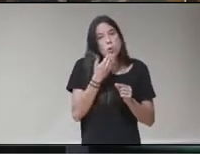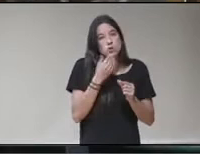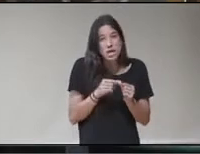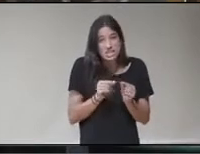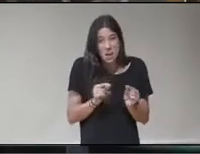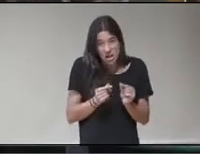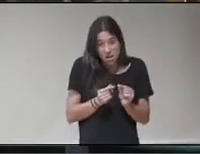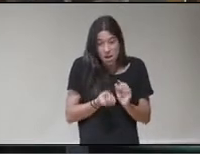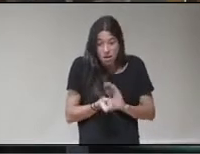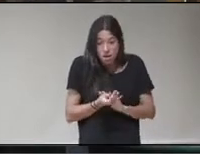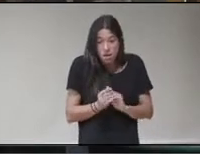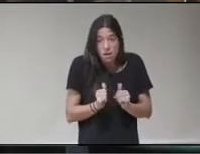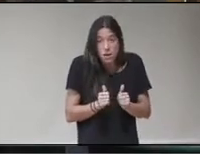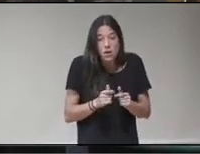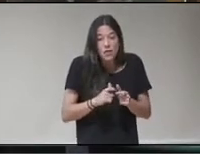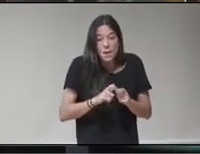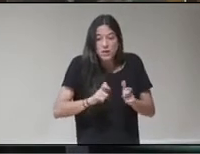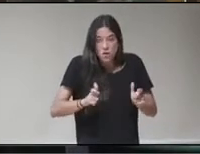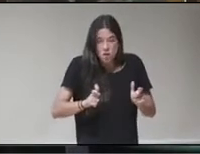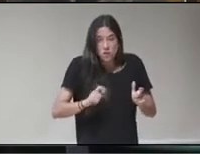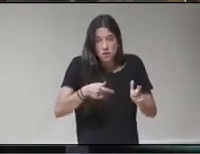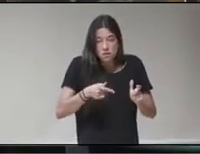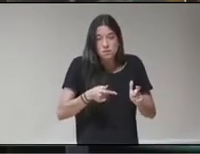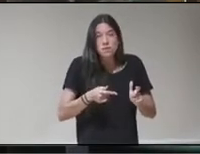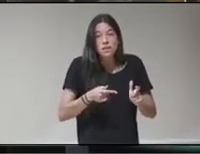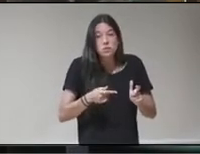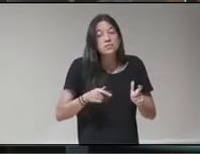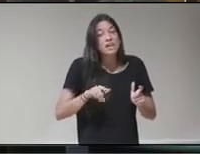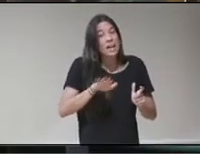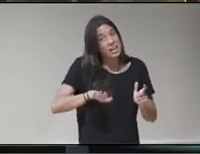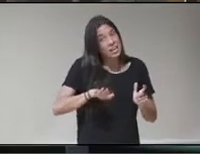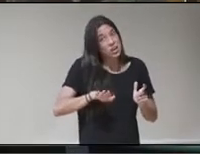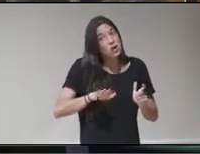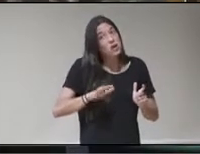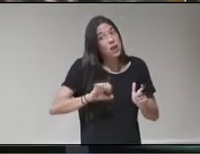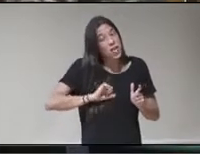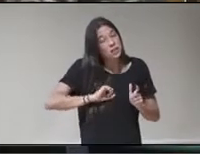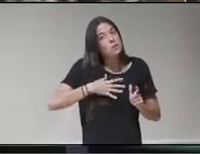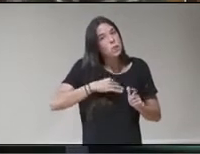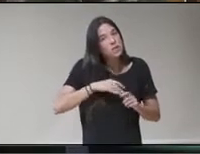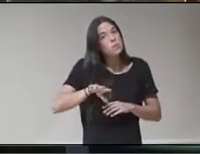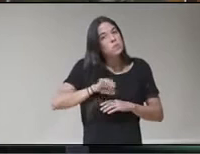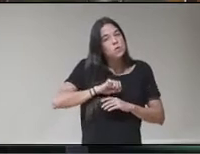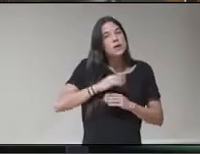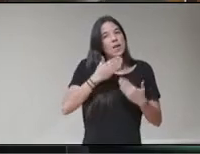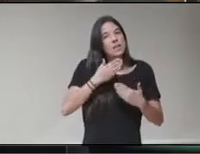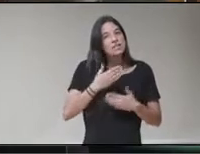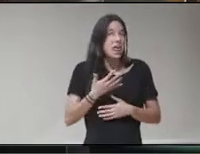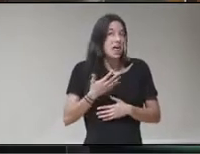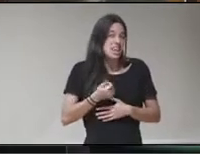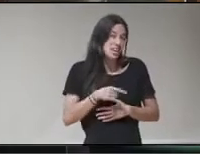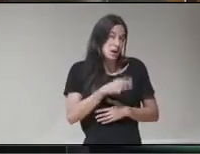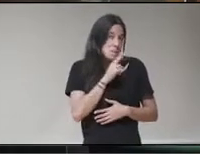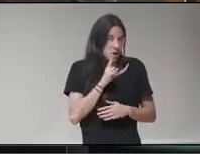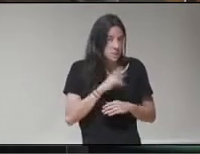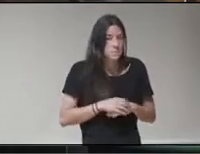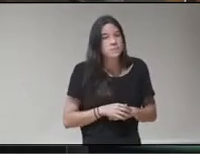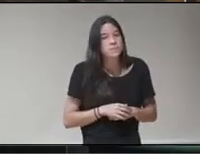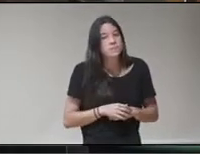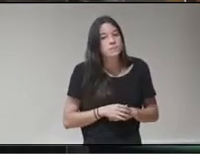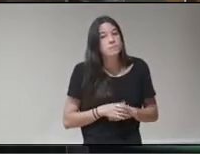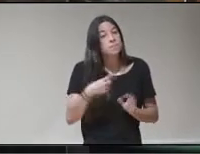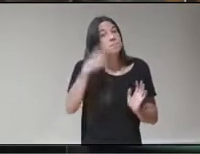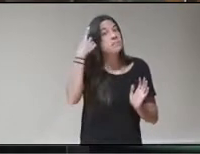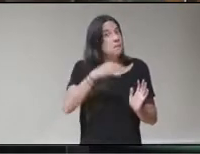de microbiota que va a adquirir el niño lactante a partir de la leche de su madre. Muy bien, con esto ya sabemos quiénes